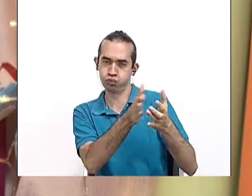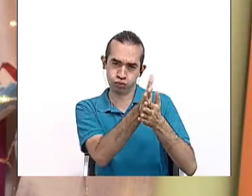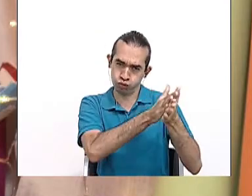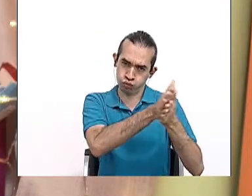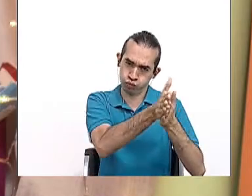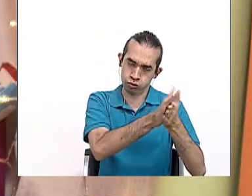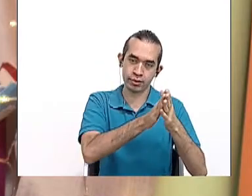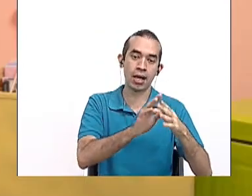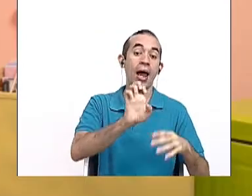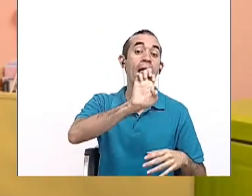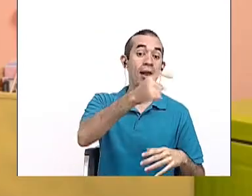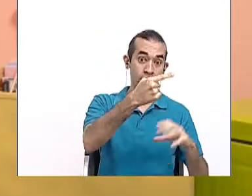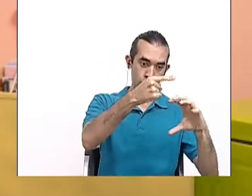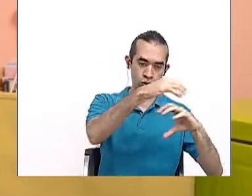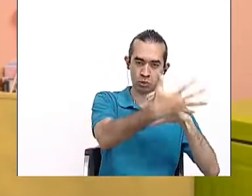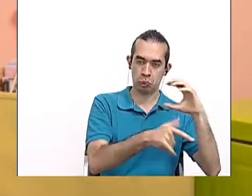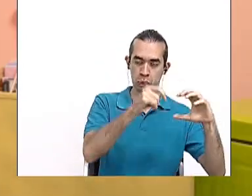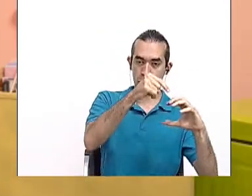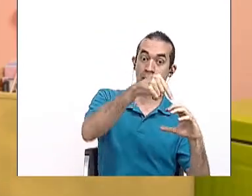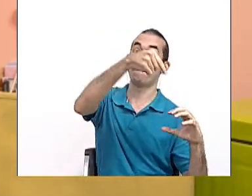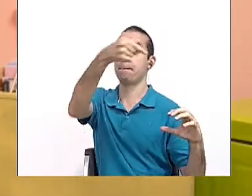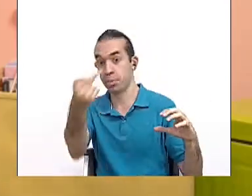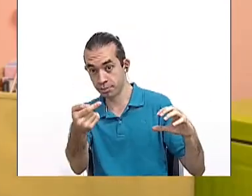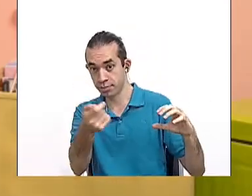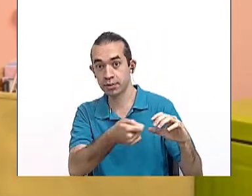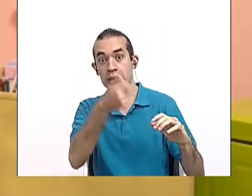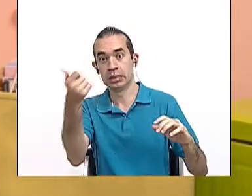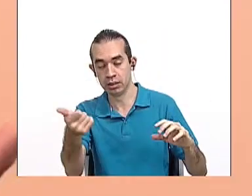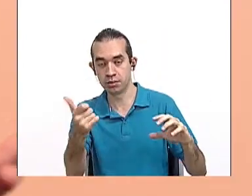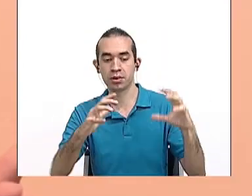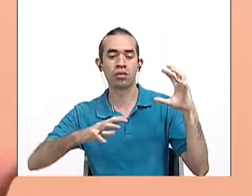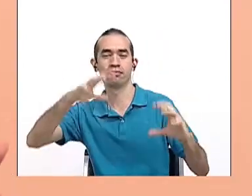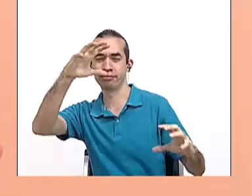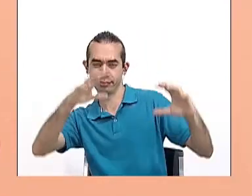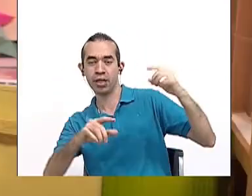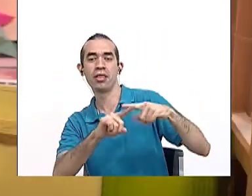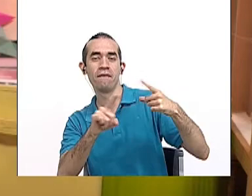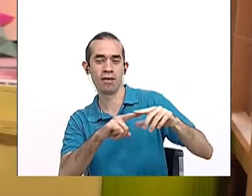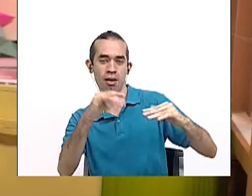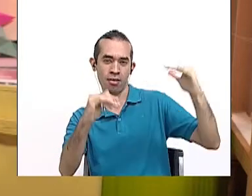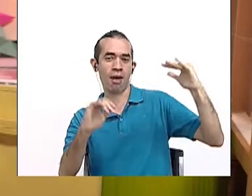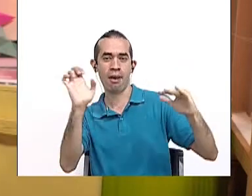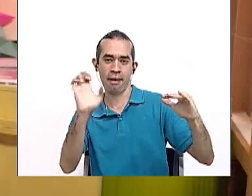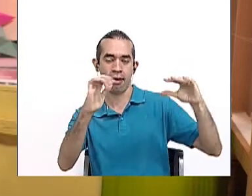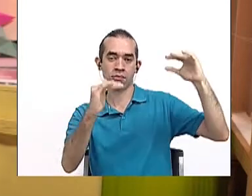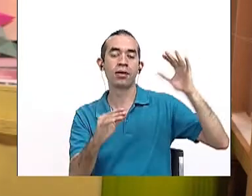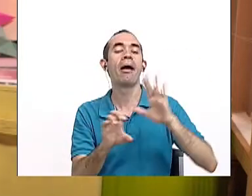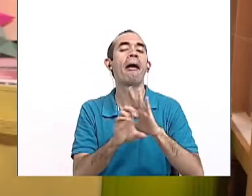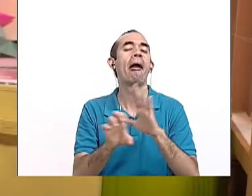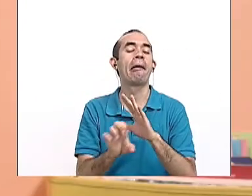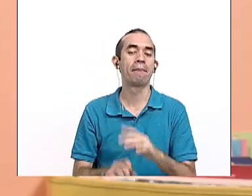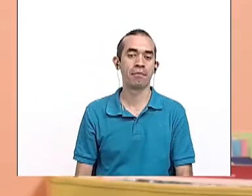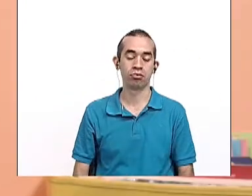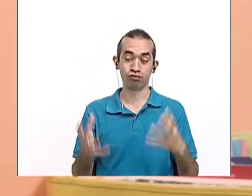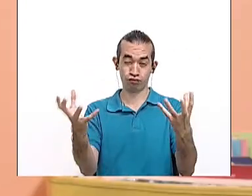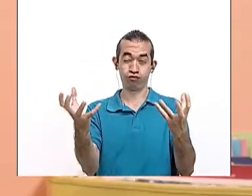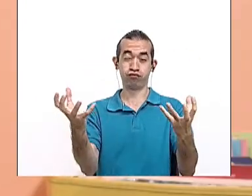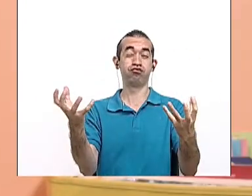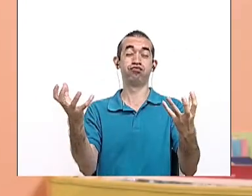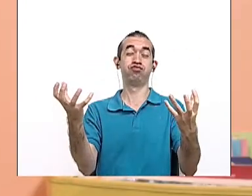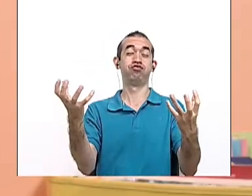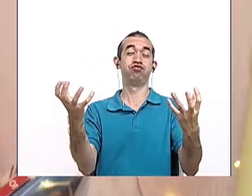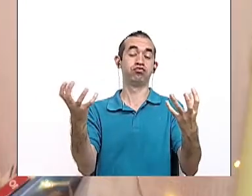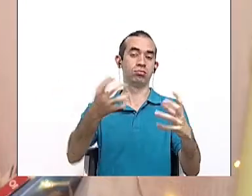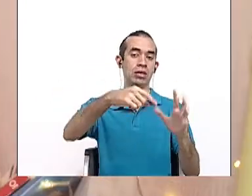una superficie a otra por la diferencia de niveles energéticos. Por ejemplo, dos cuerpos que se quedan cargados, uno con